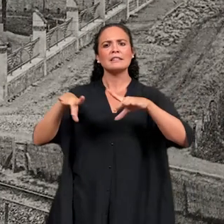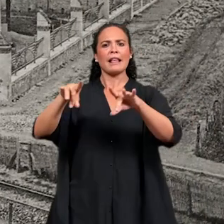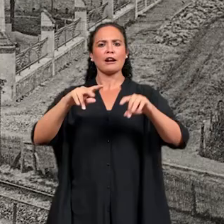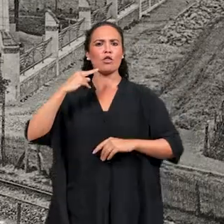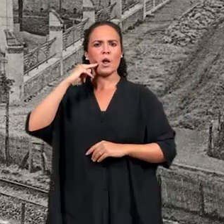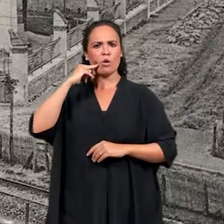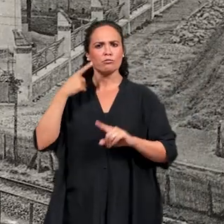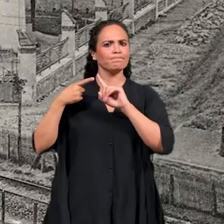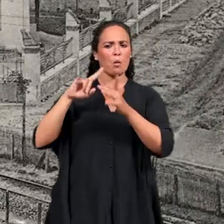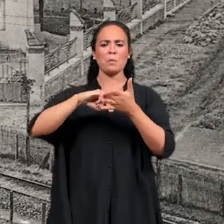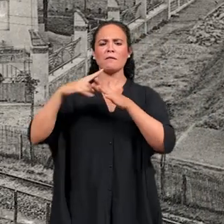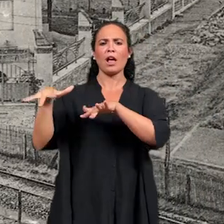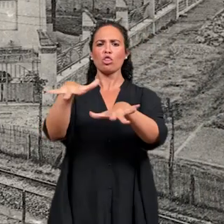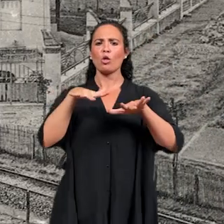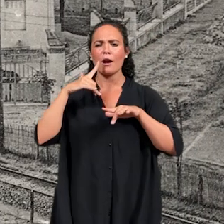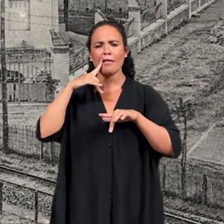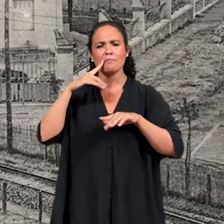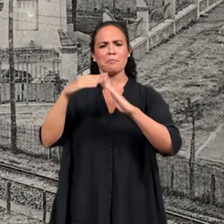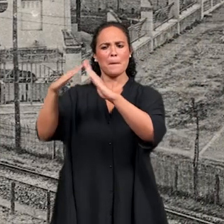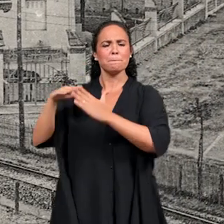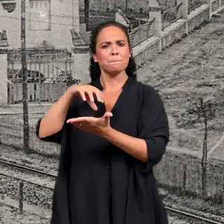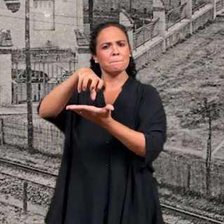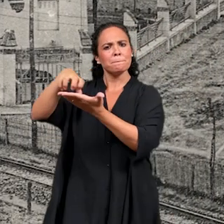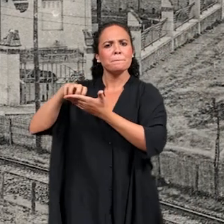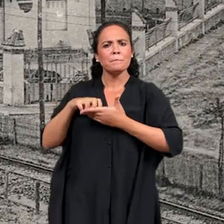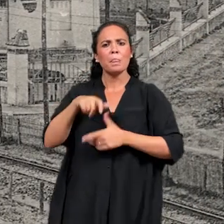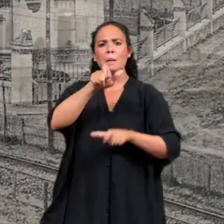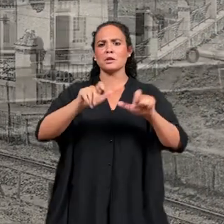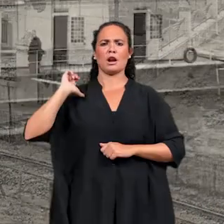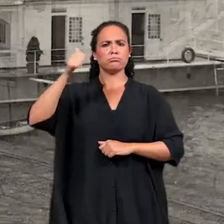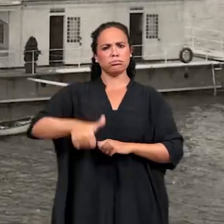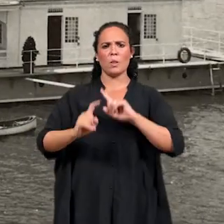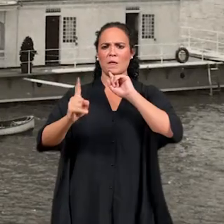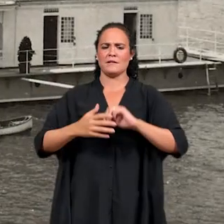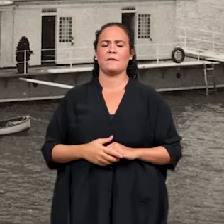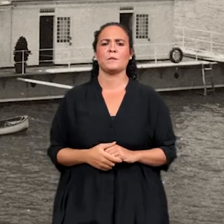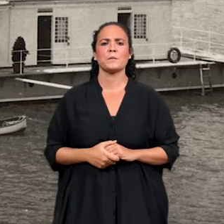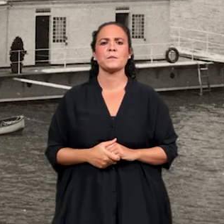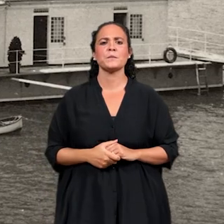Neguri, para planificar un área de esparcimiento y residencia definitiva de las élites bilbaínas.